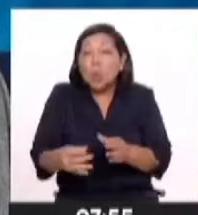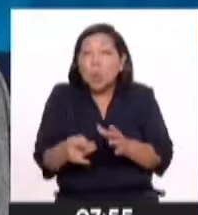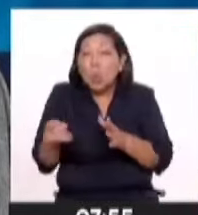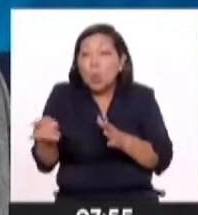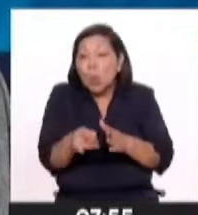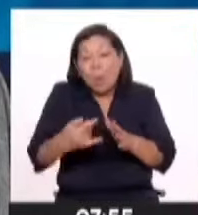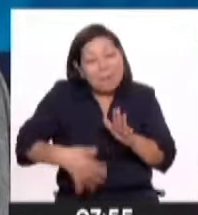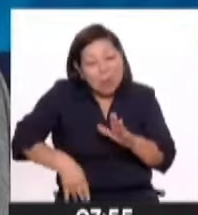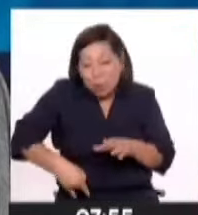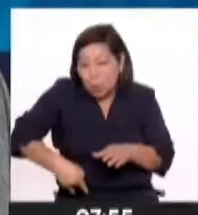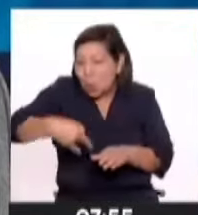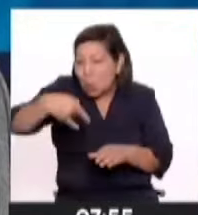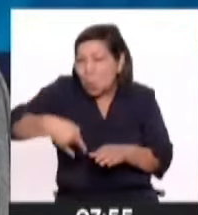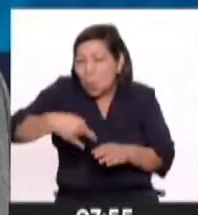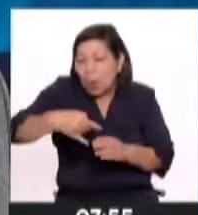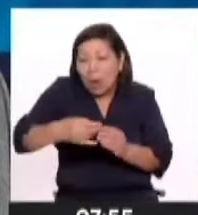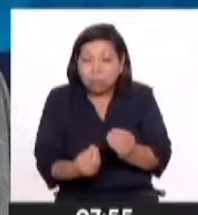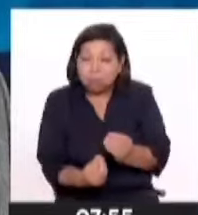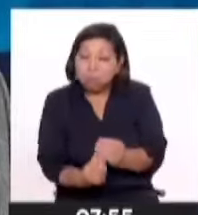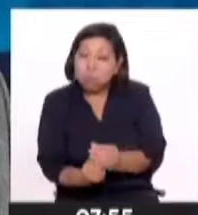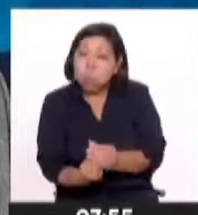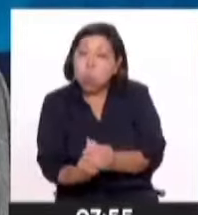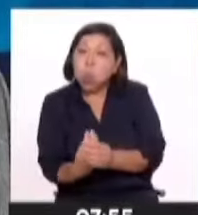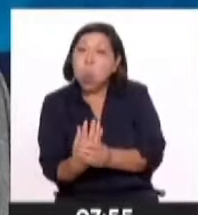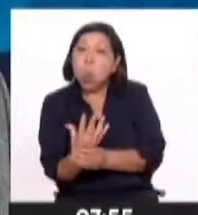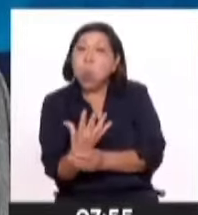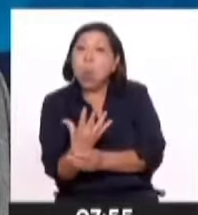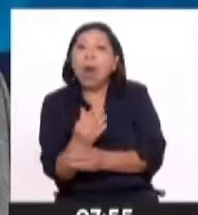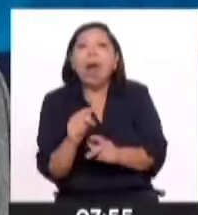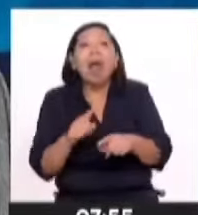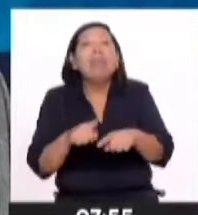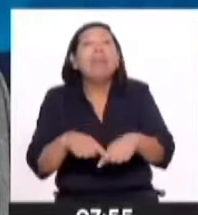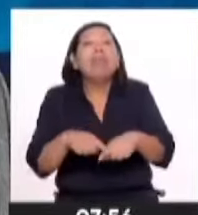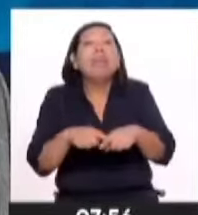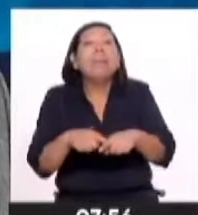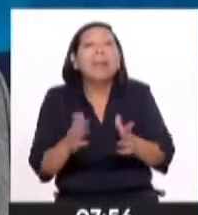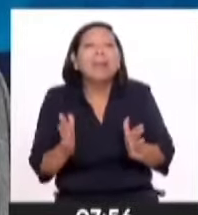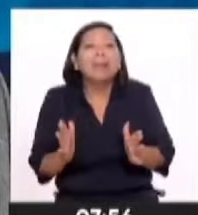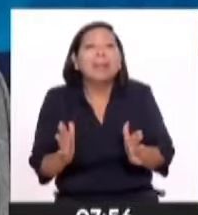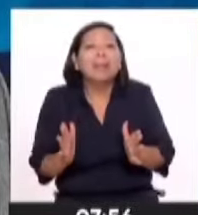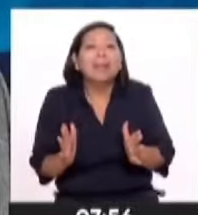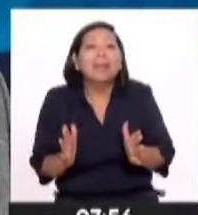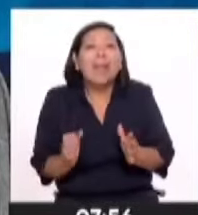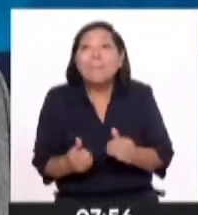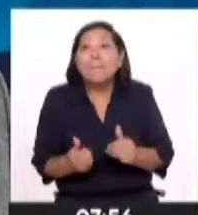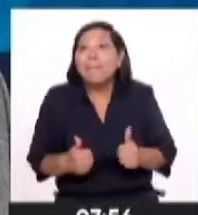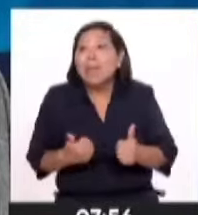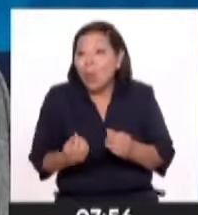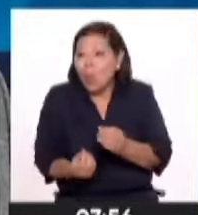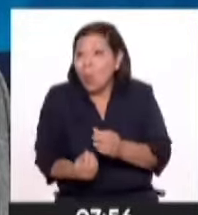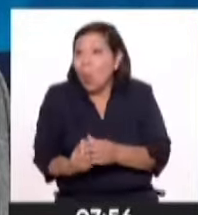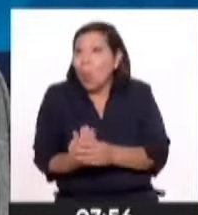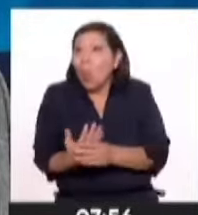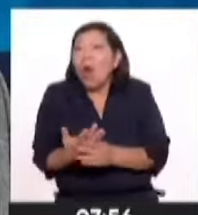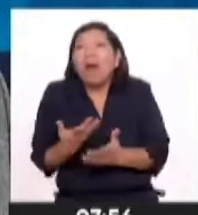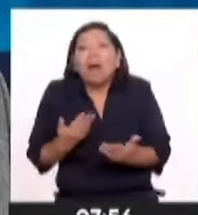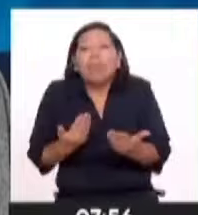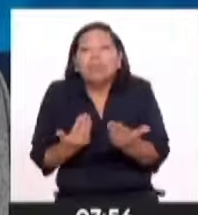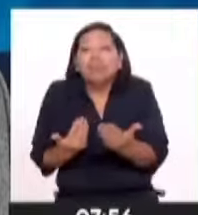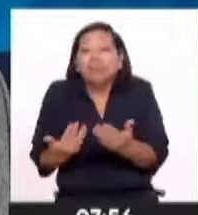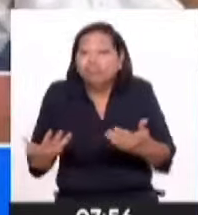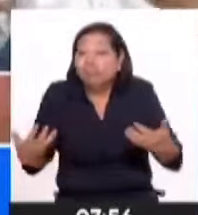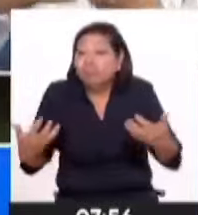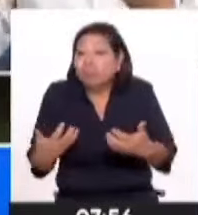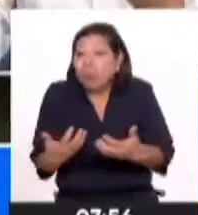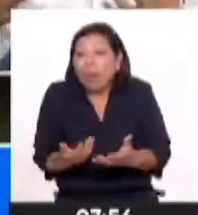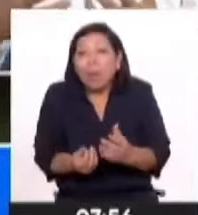suelo. Entonces, y ahí hay detalles que, al ser un complejo vivo el suelo, hay detalles que interactúan, hay